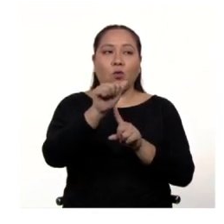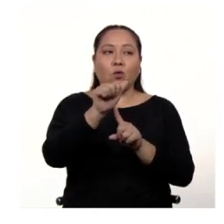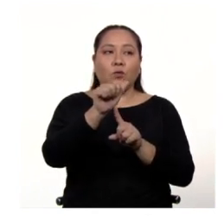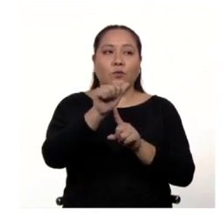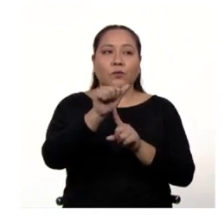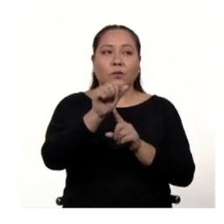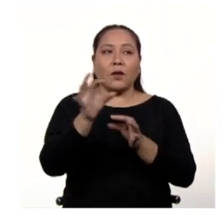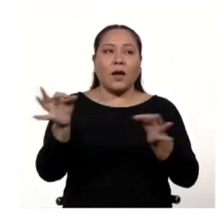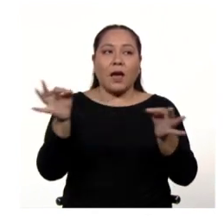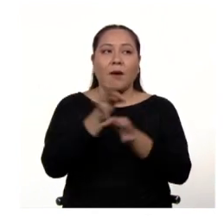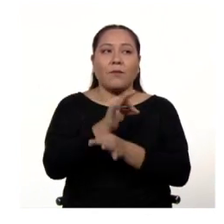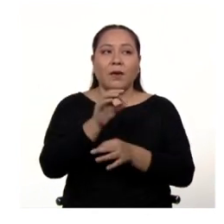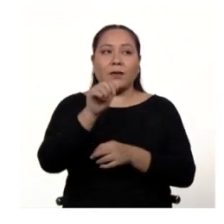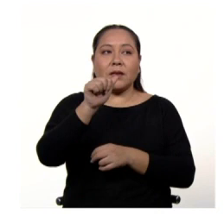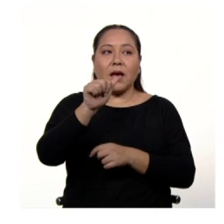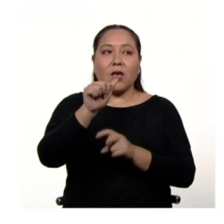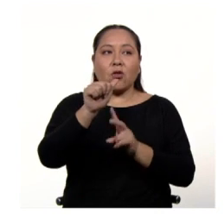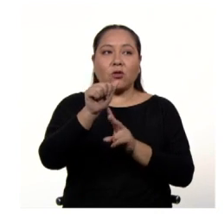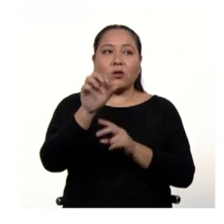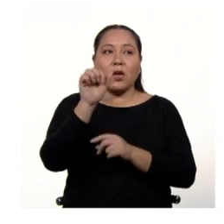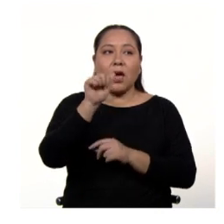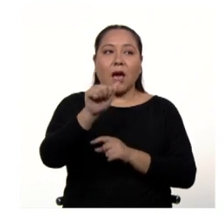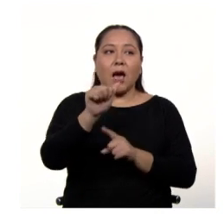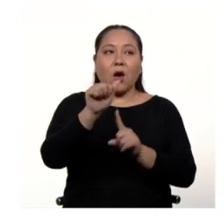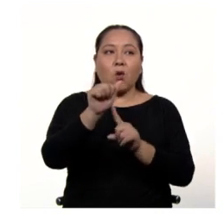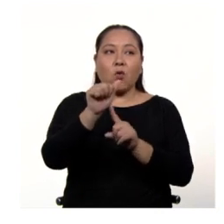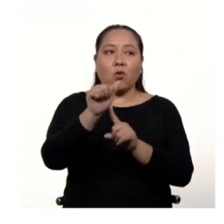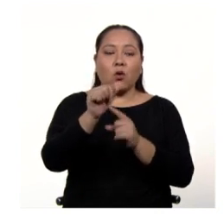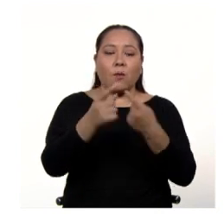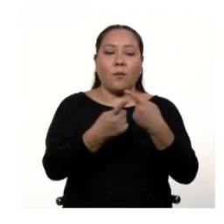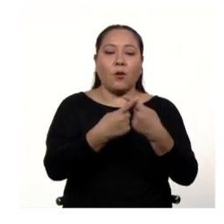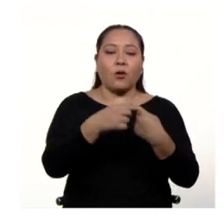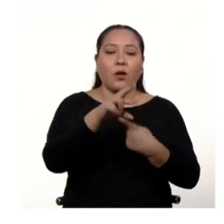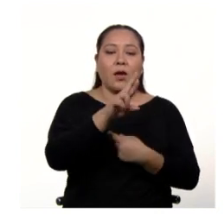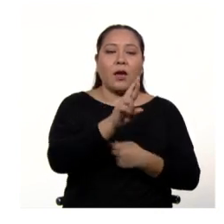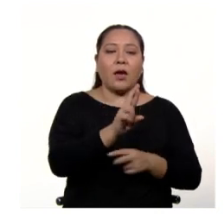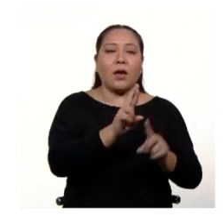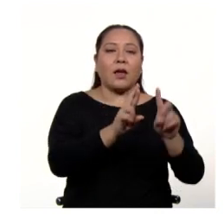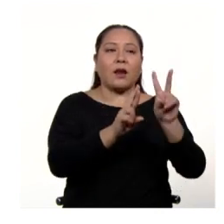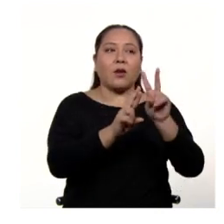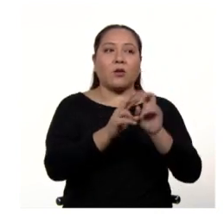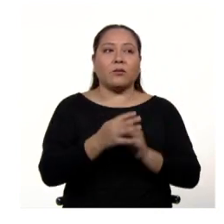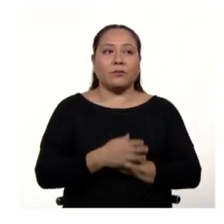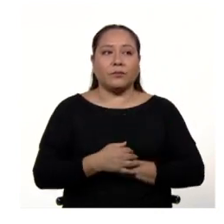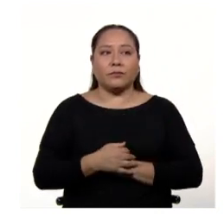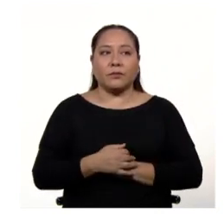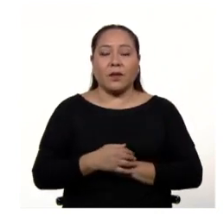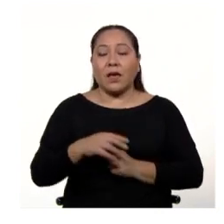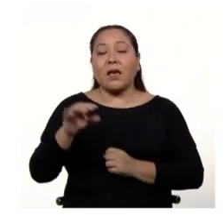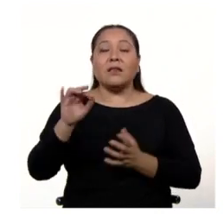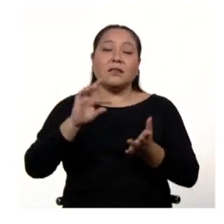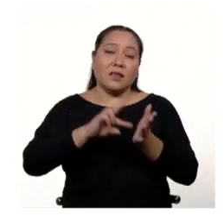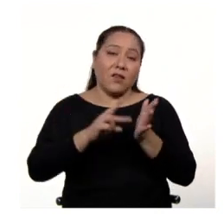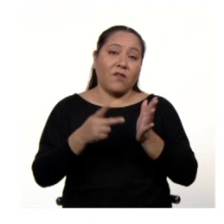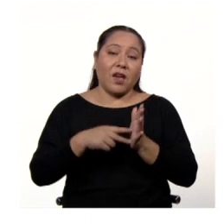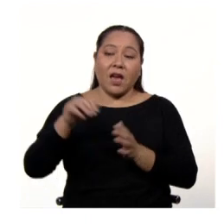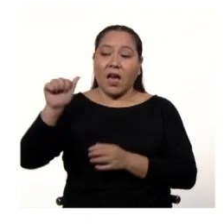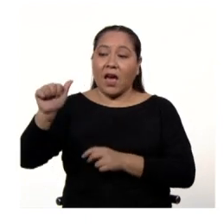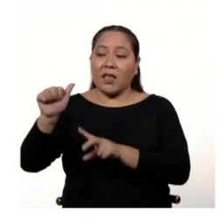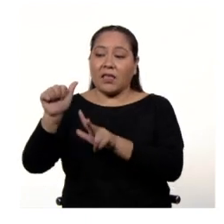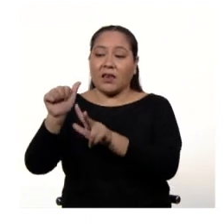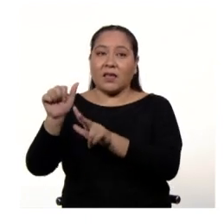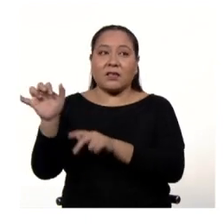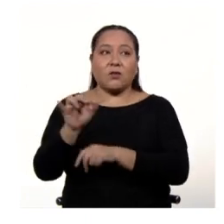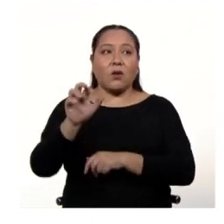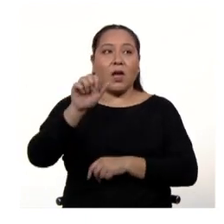valor de A sub 1 que multiplica a la razón R, tendríamos que A sub 3 es igual a A sub